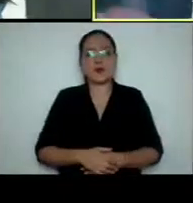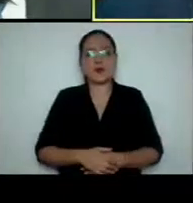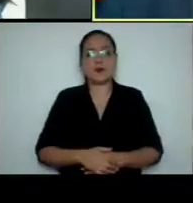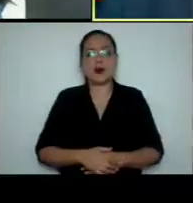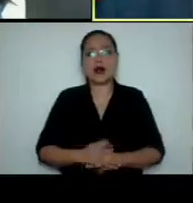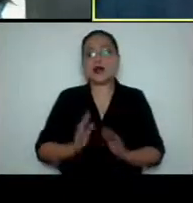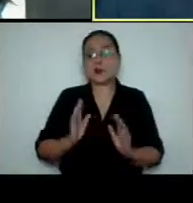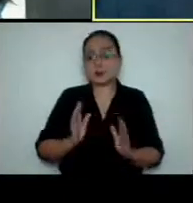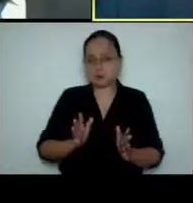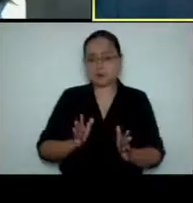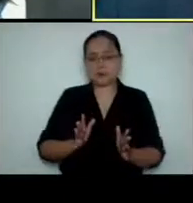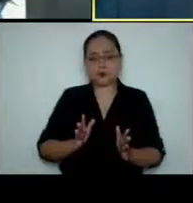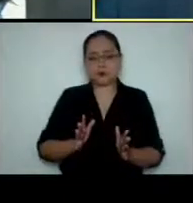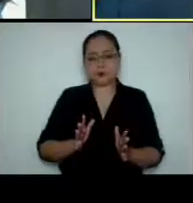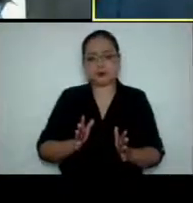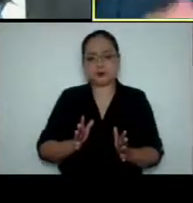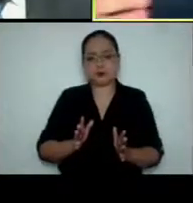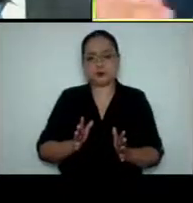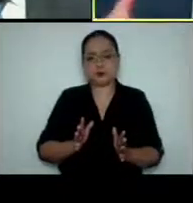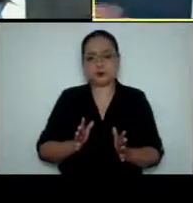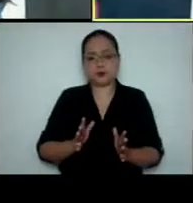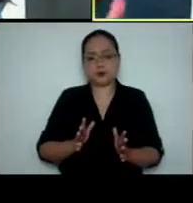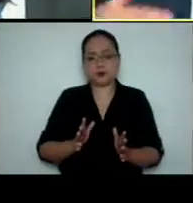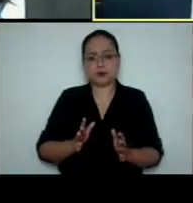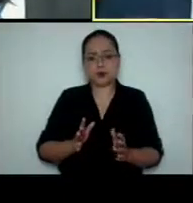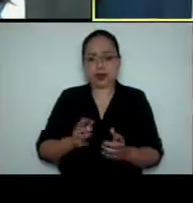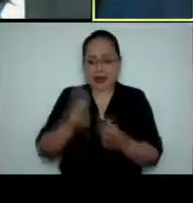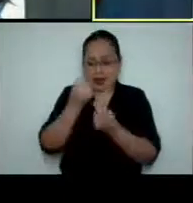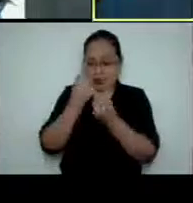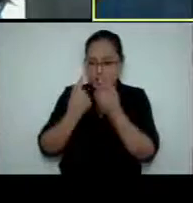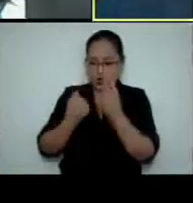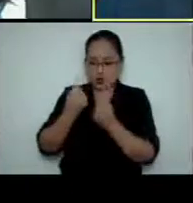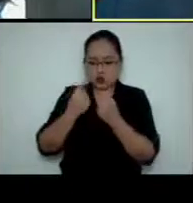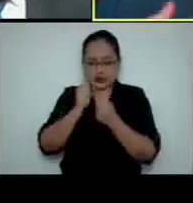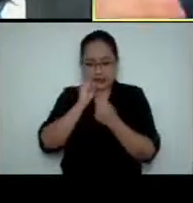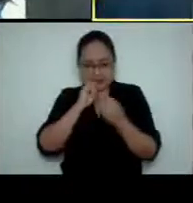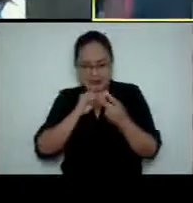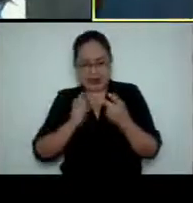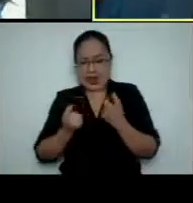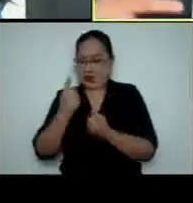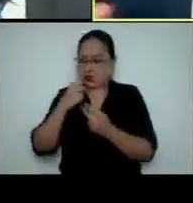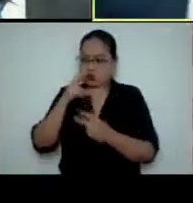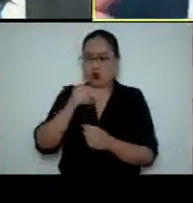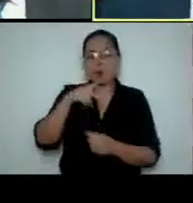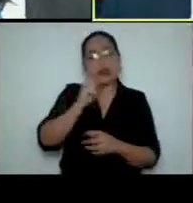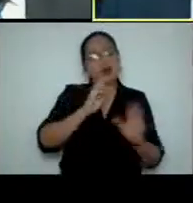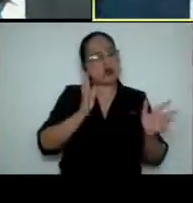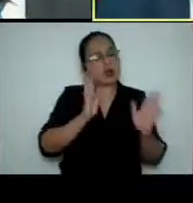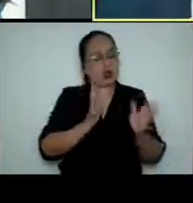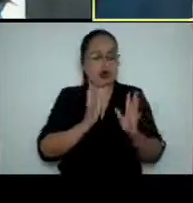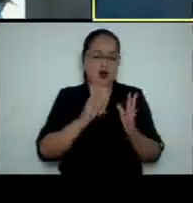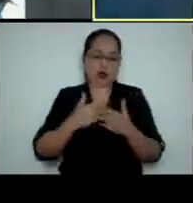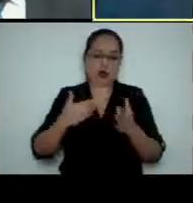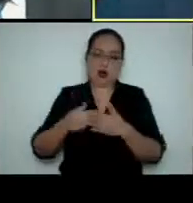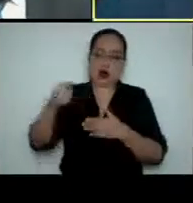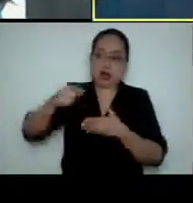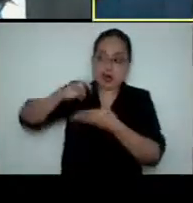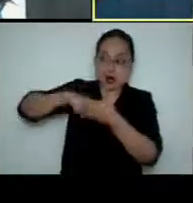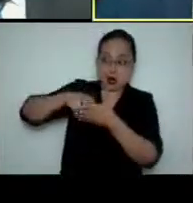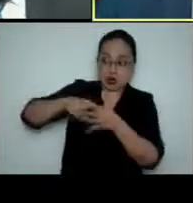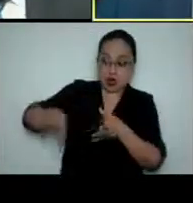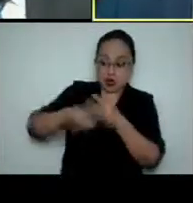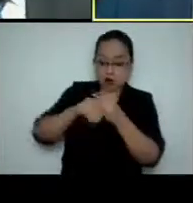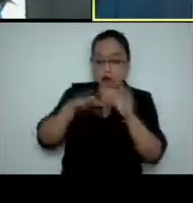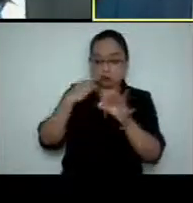originalmente sería a favor de algunas temáticas, como lo mencioné en mi intervención, y en contra de otras, pero sería un proyecto modificado donde